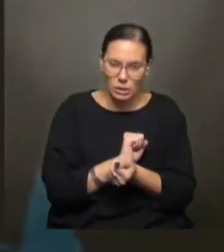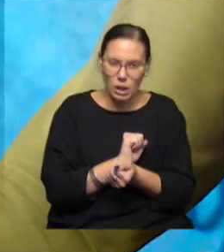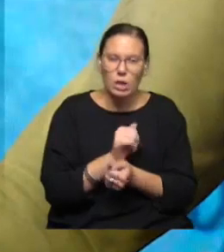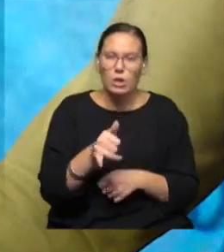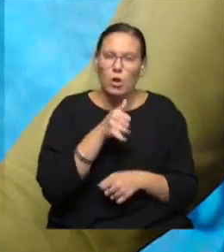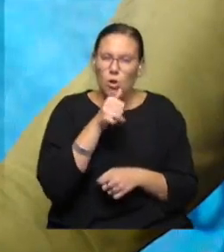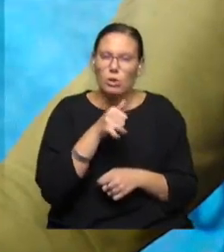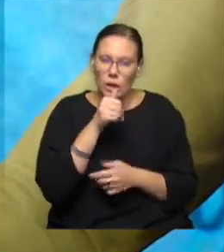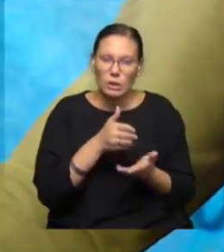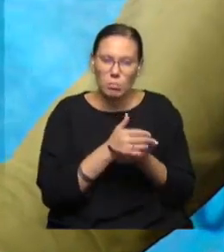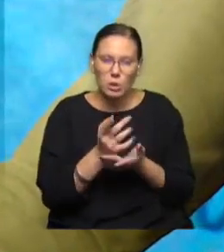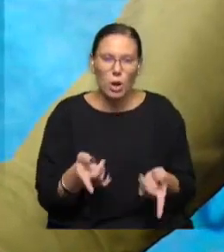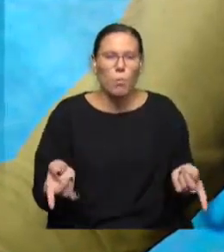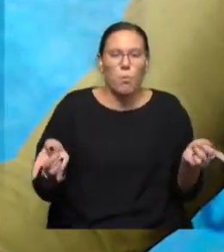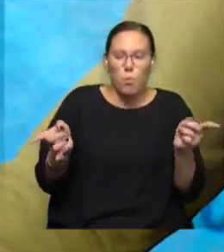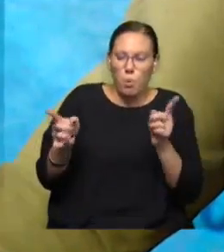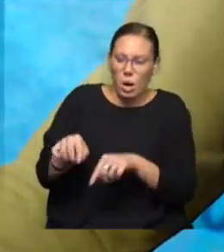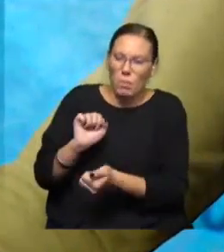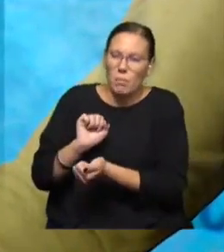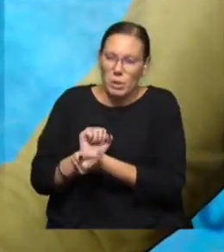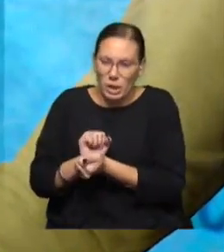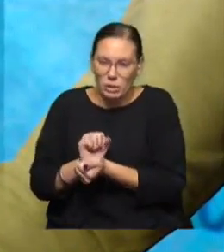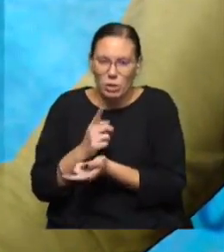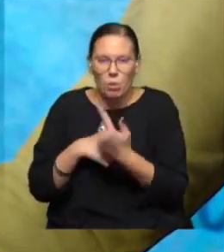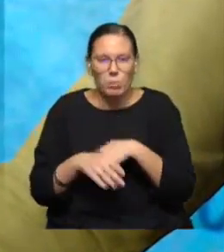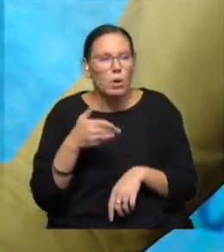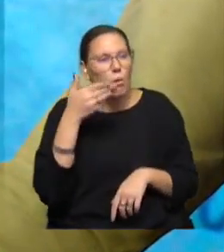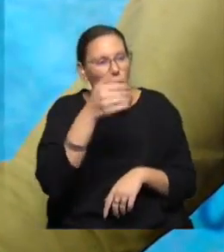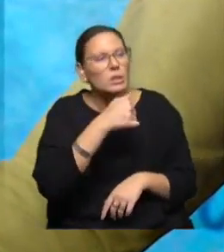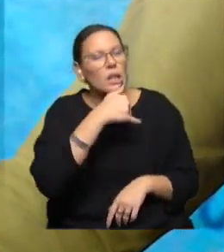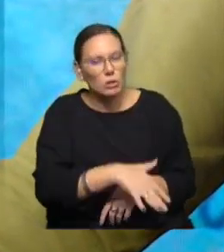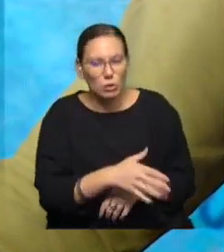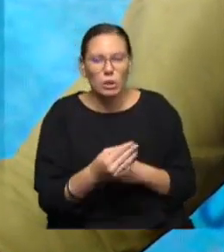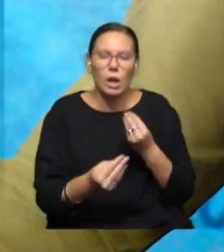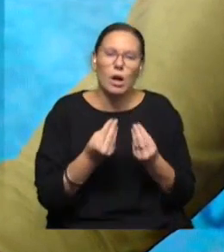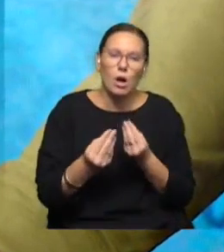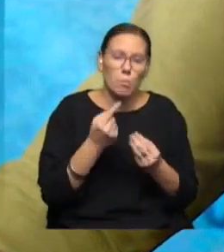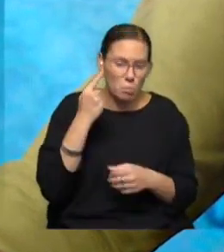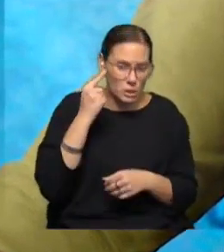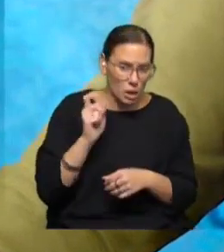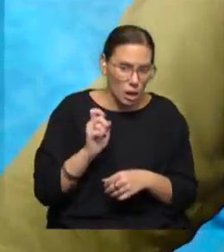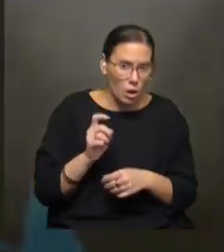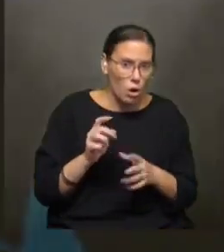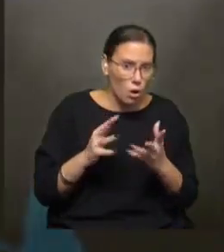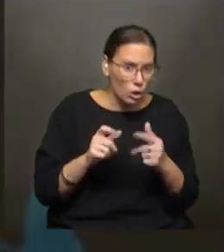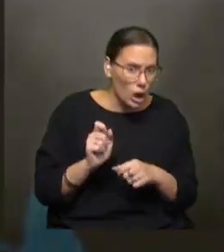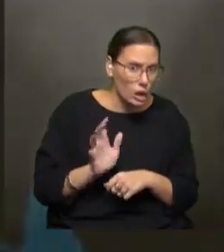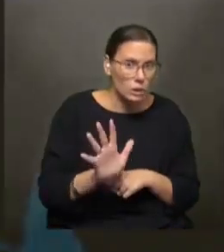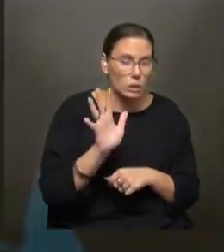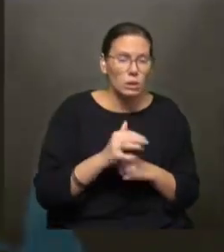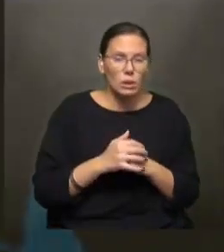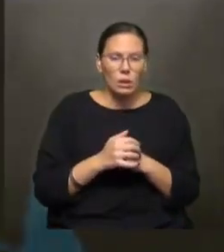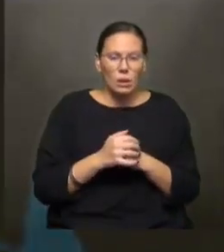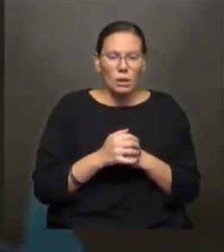lo estás contando siempre como que vuelve a ese lugar de preso pero va hacia la épica eso fue pensado por algo en particular Sí